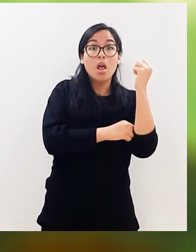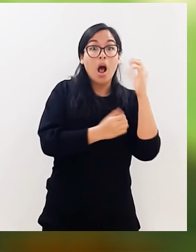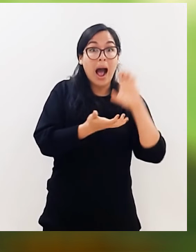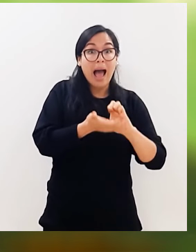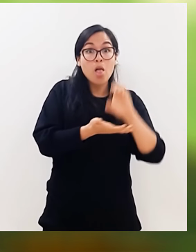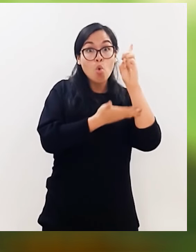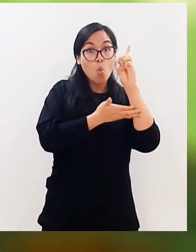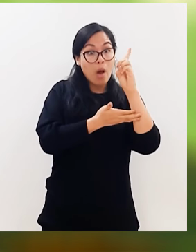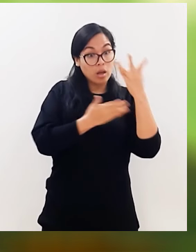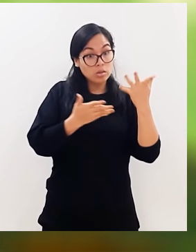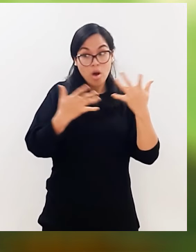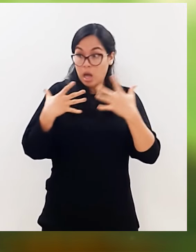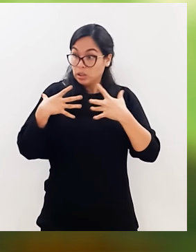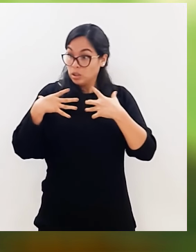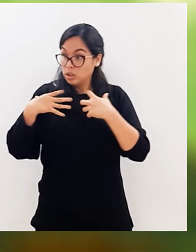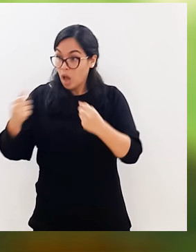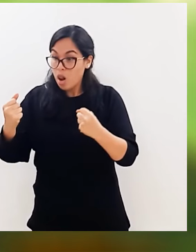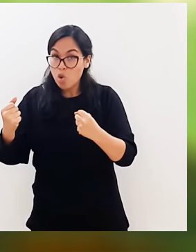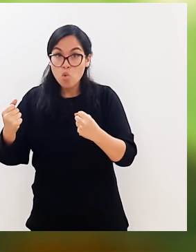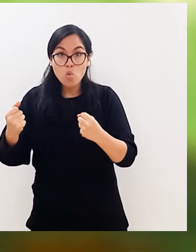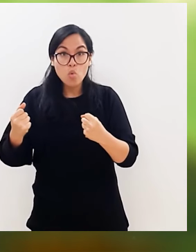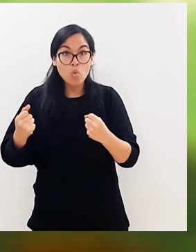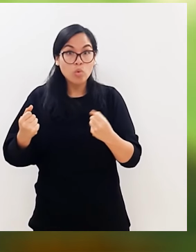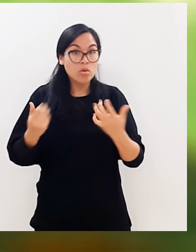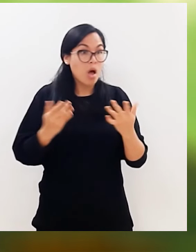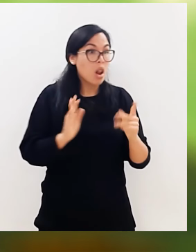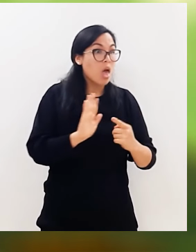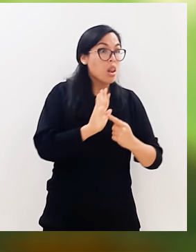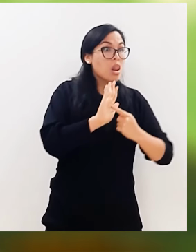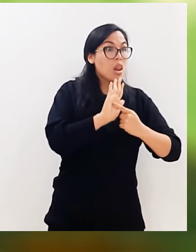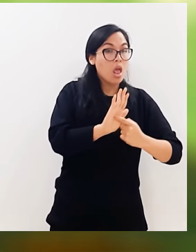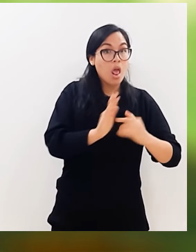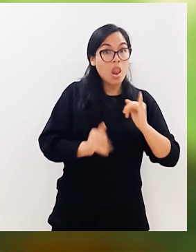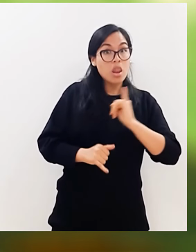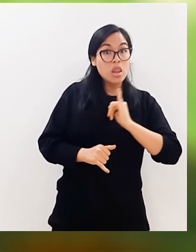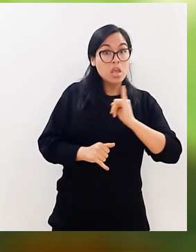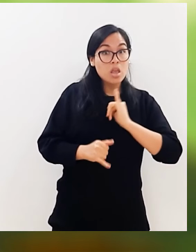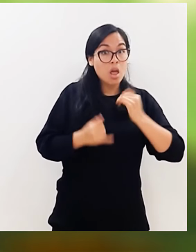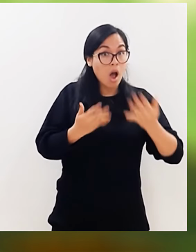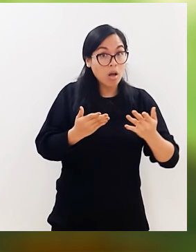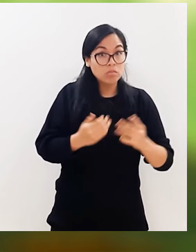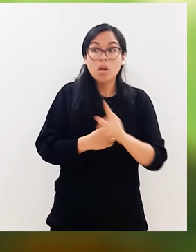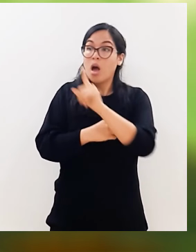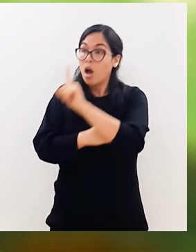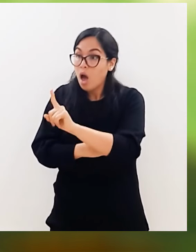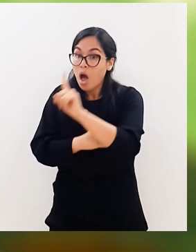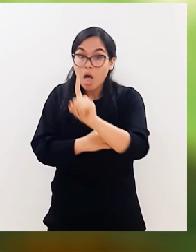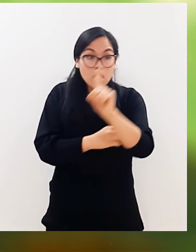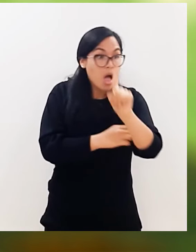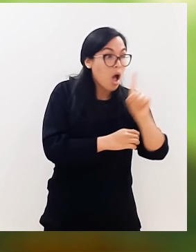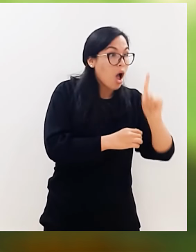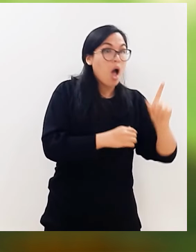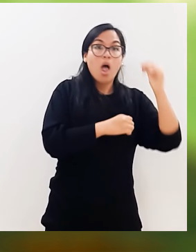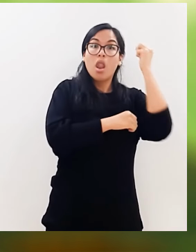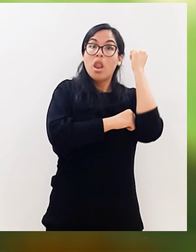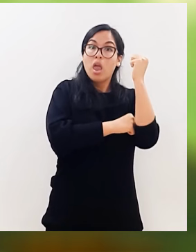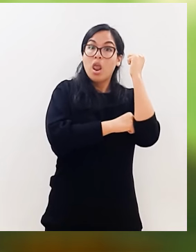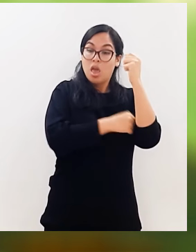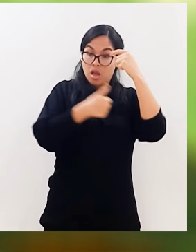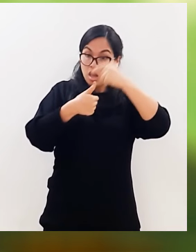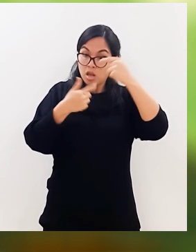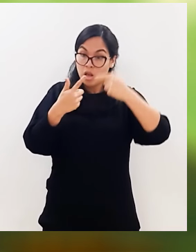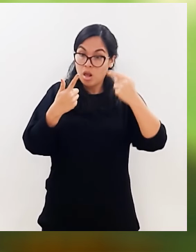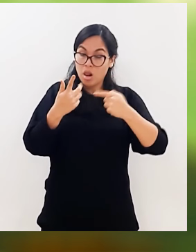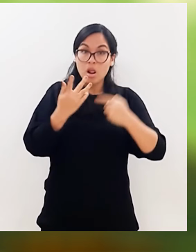educación A la salud A la identidad Y a cada uno de los derechos